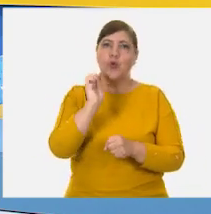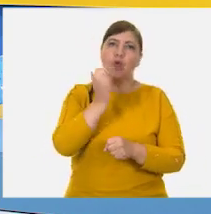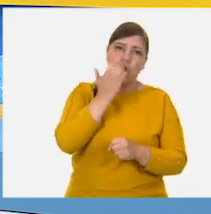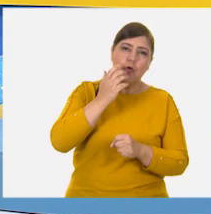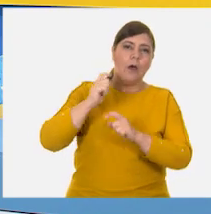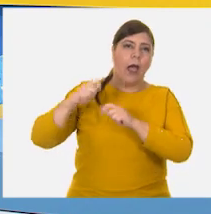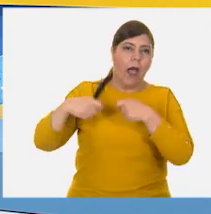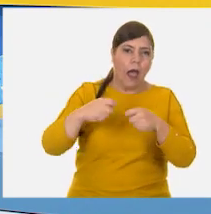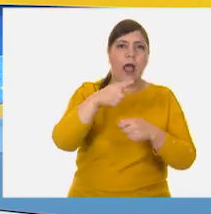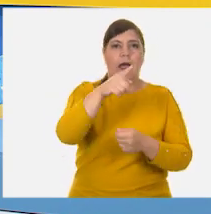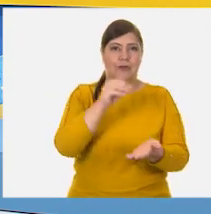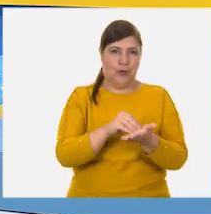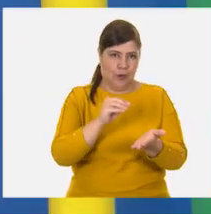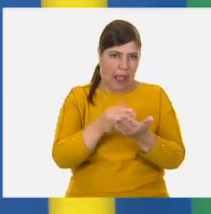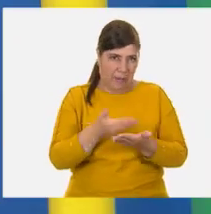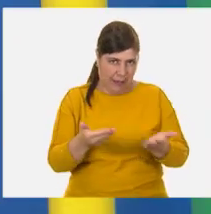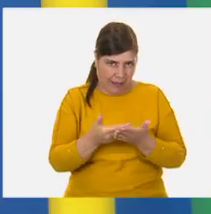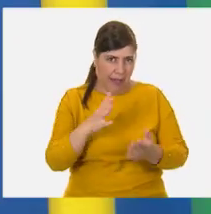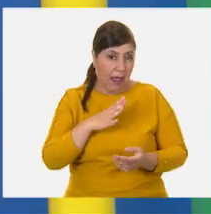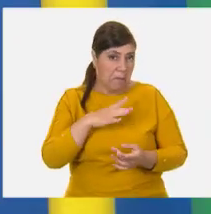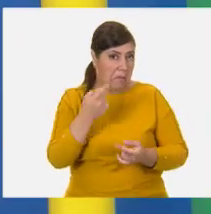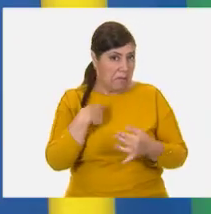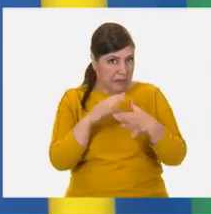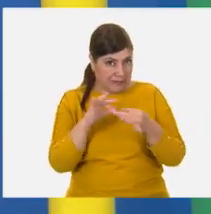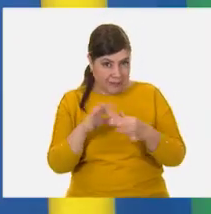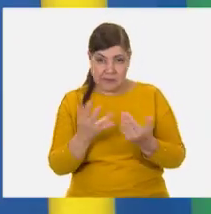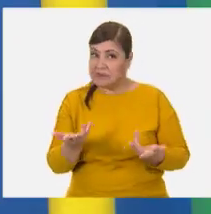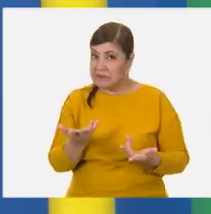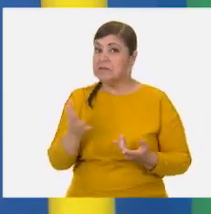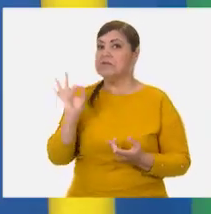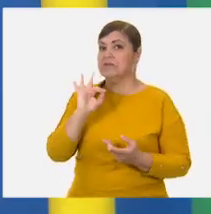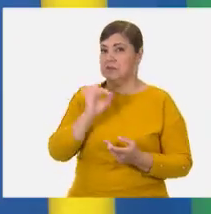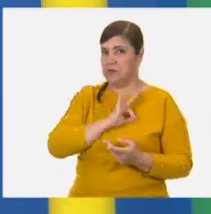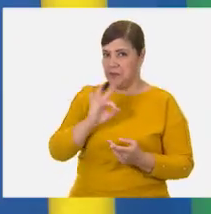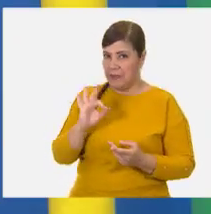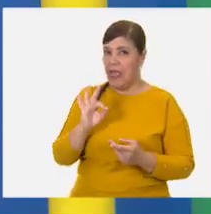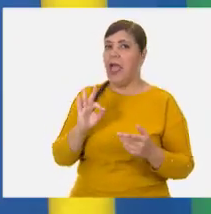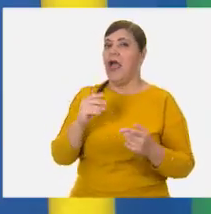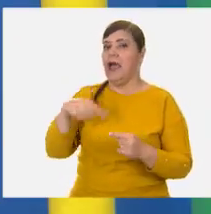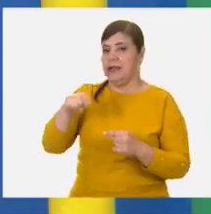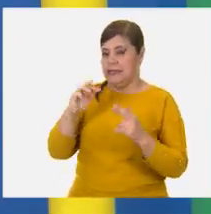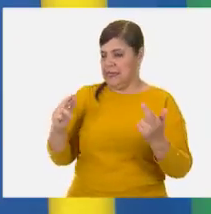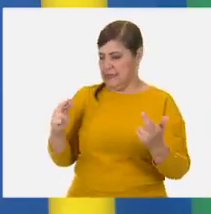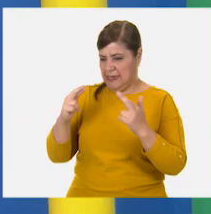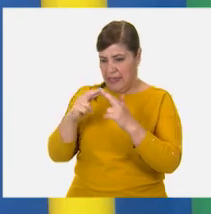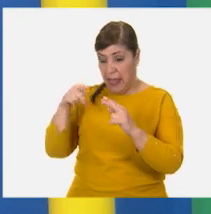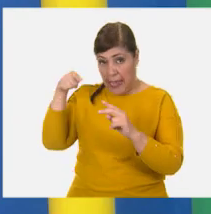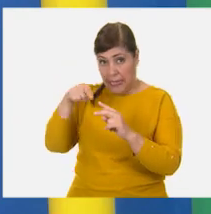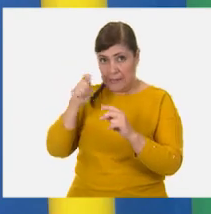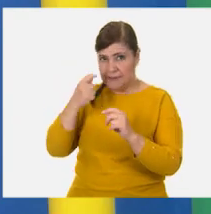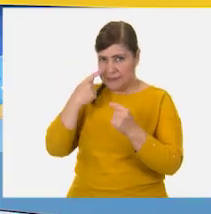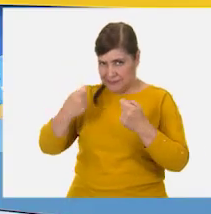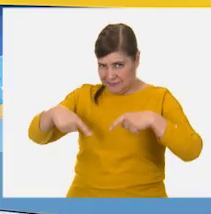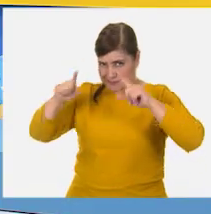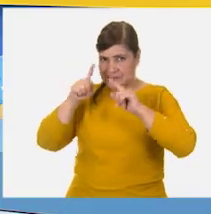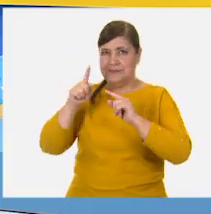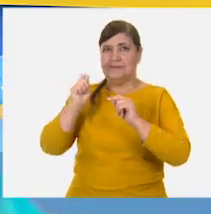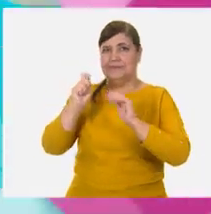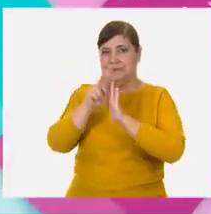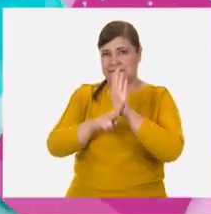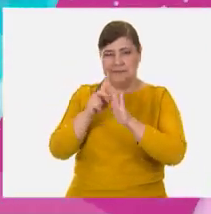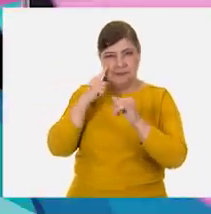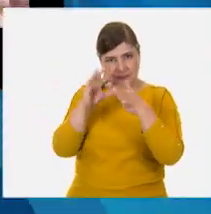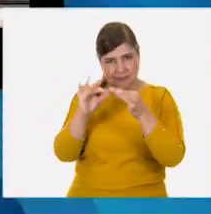se practican aún en la actualidad. ¿Qué les parece si para terminar con el aspecto religioso vemos el siguiente video? Vamos a